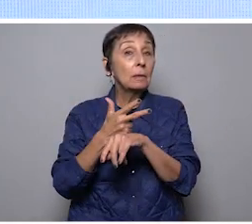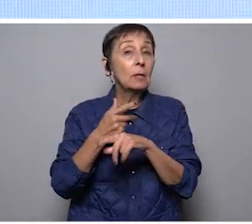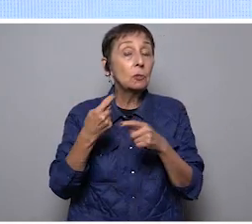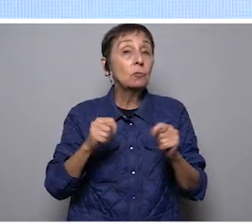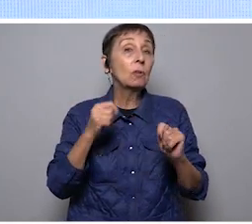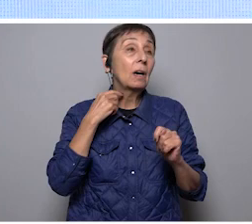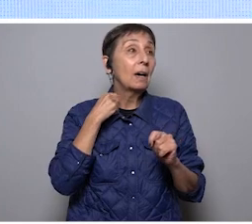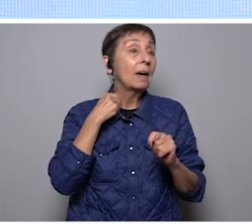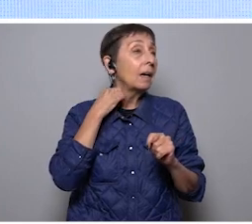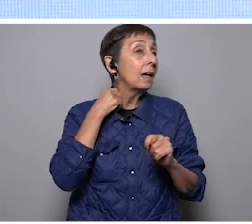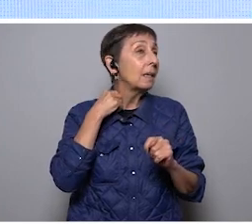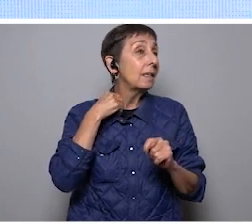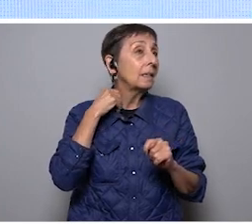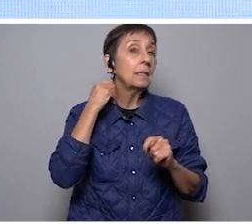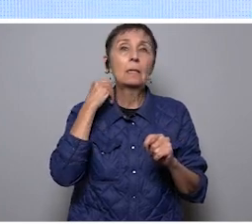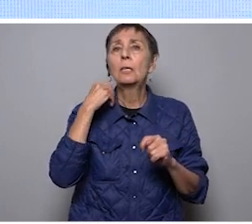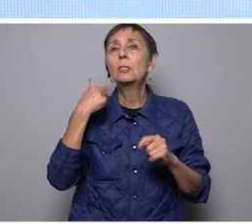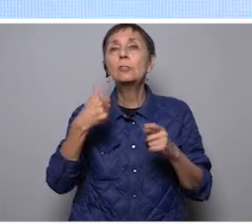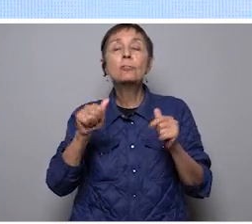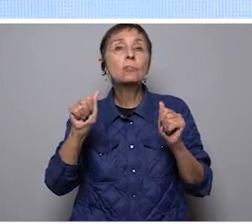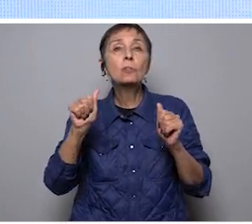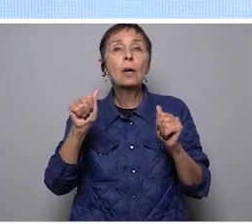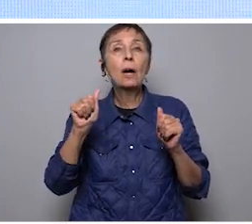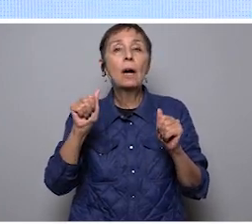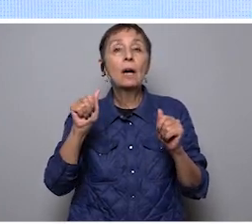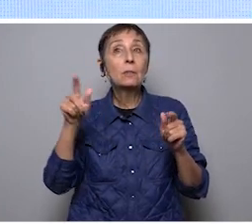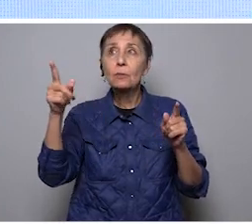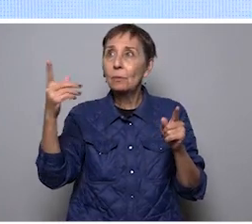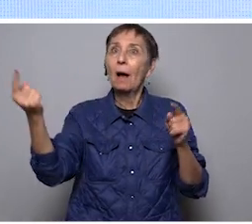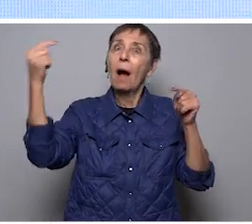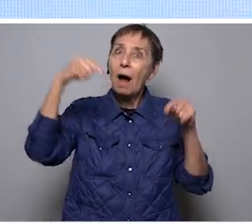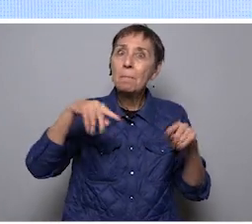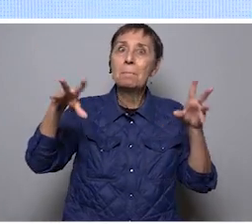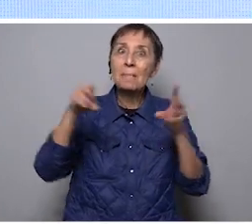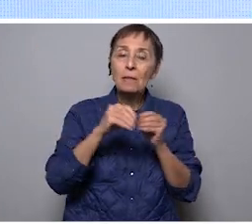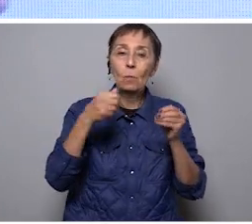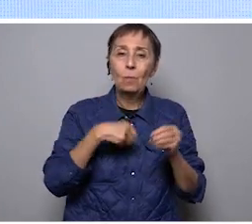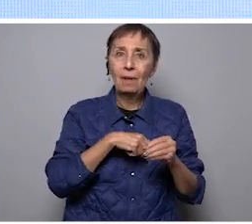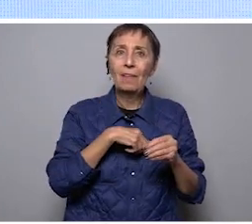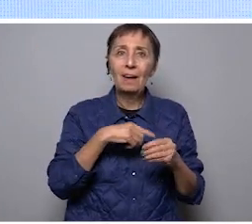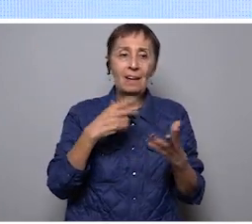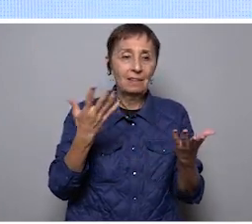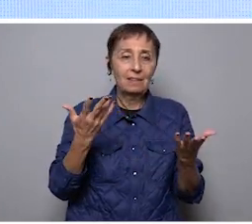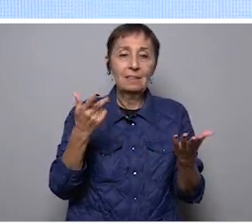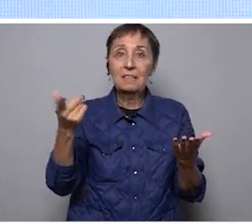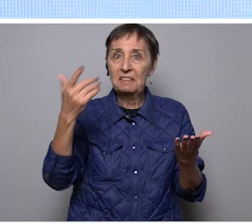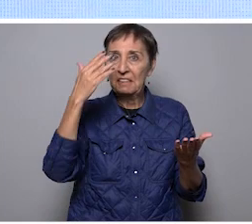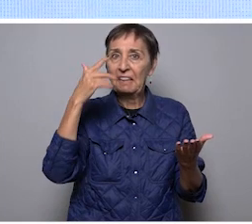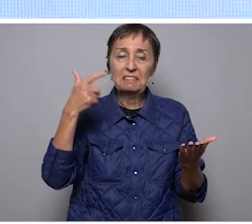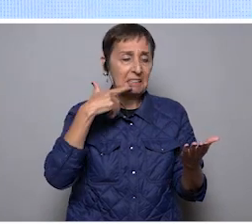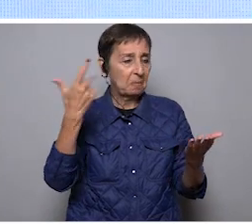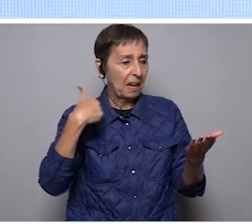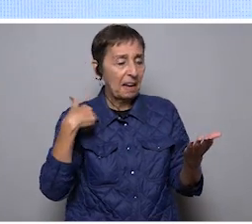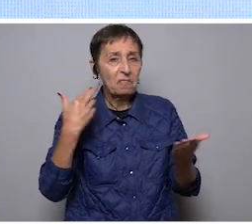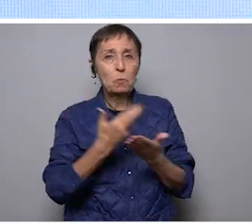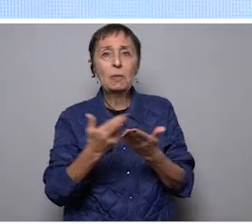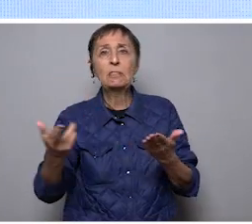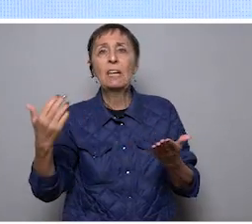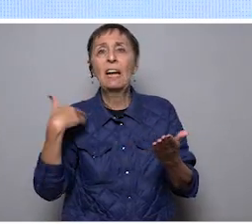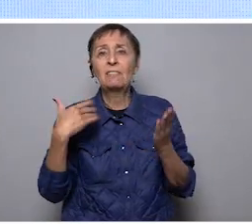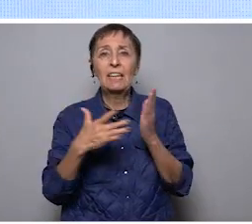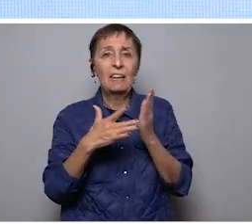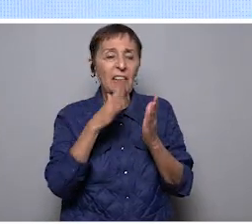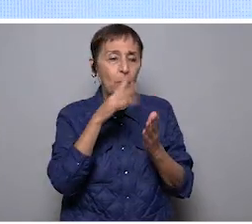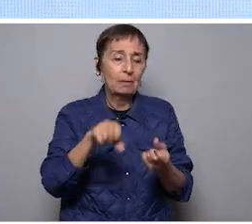competir con nosotros se creía que porque tenían la tecnología y los recursos iban a acabar con el sistema Y qué pasó